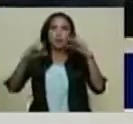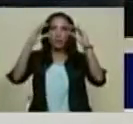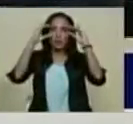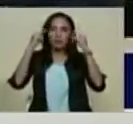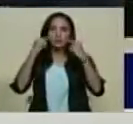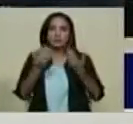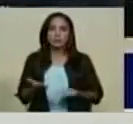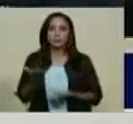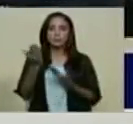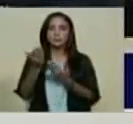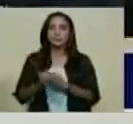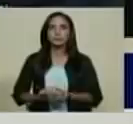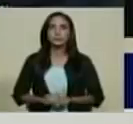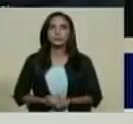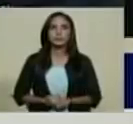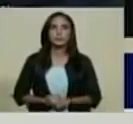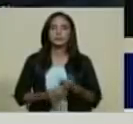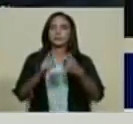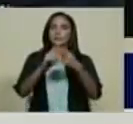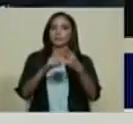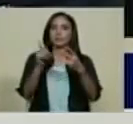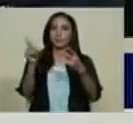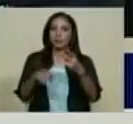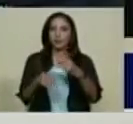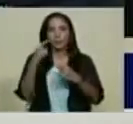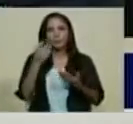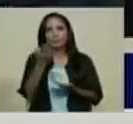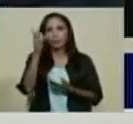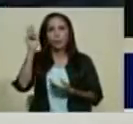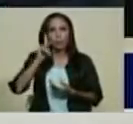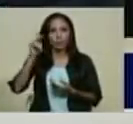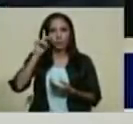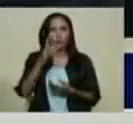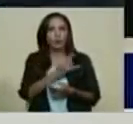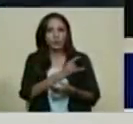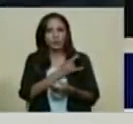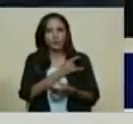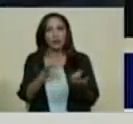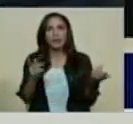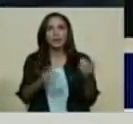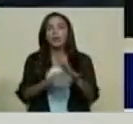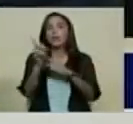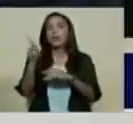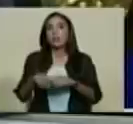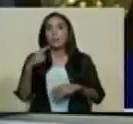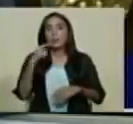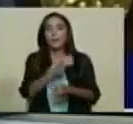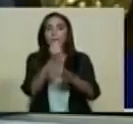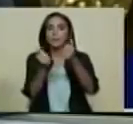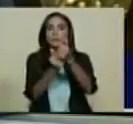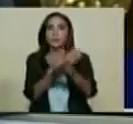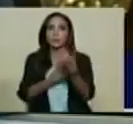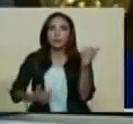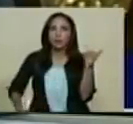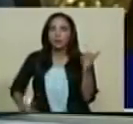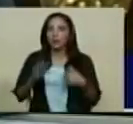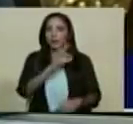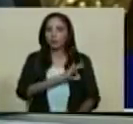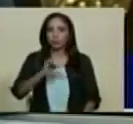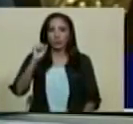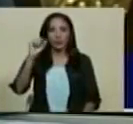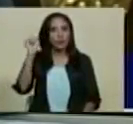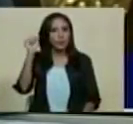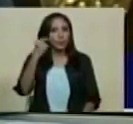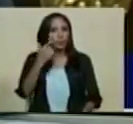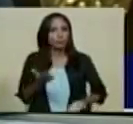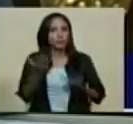presente, profesora universitaria, compañero vicepresidente del socialismo, profesor Aristóbulo